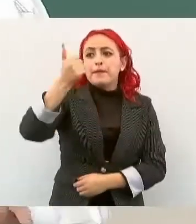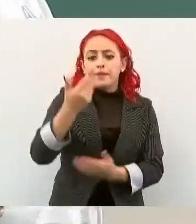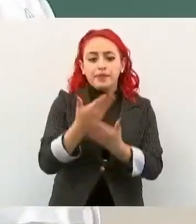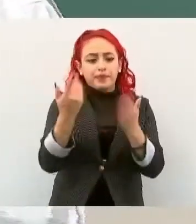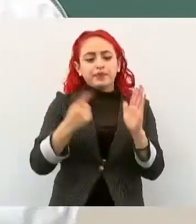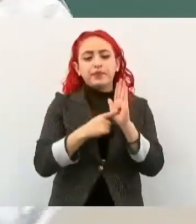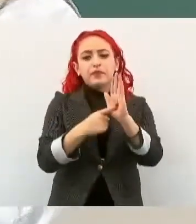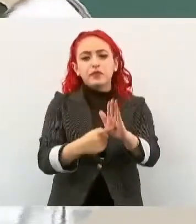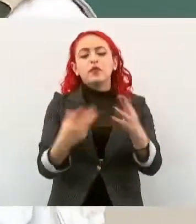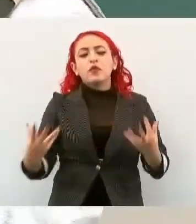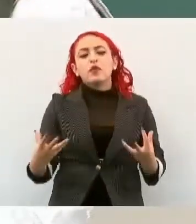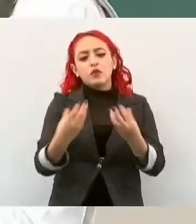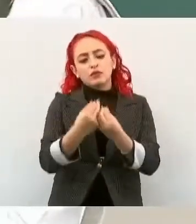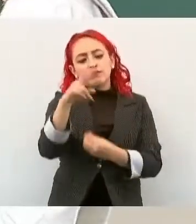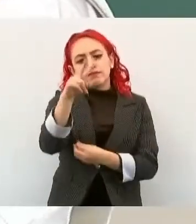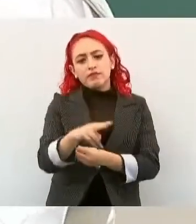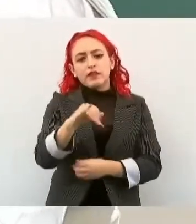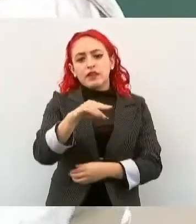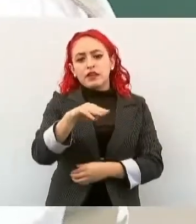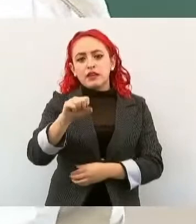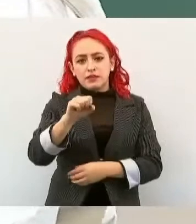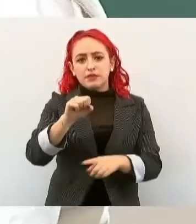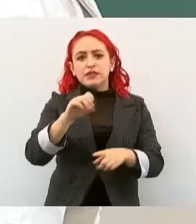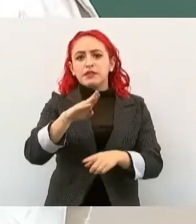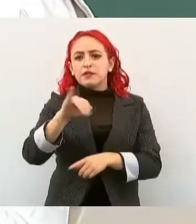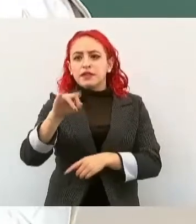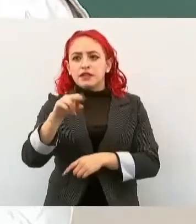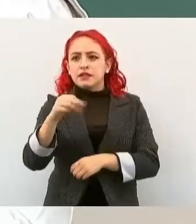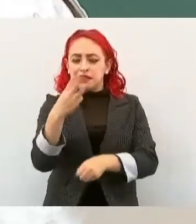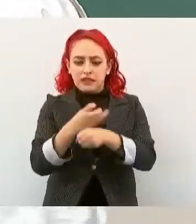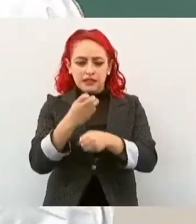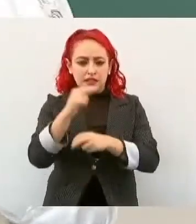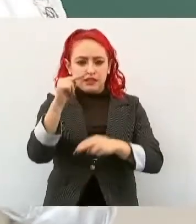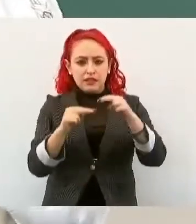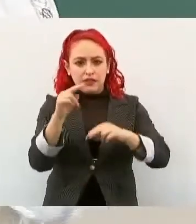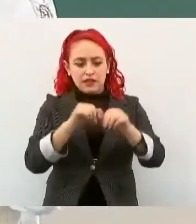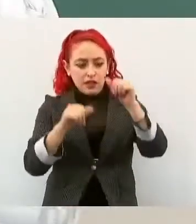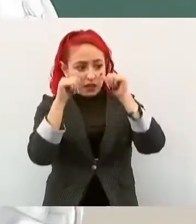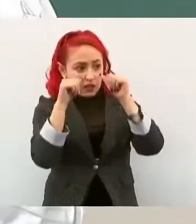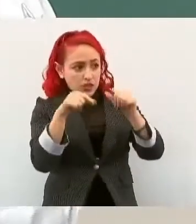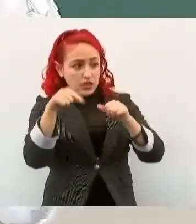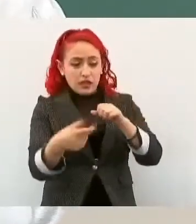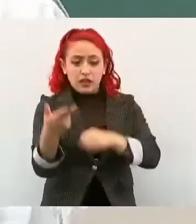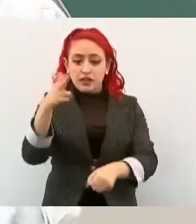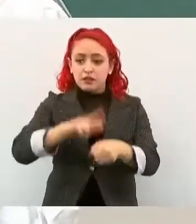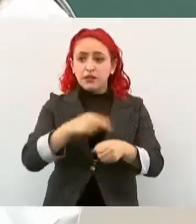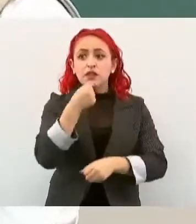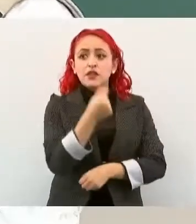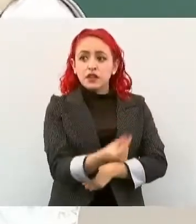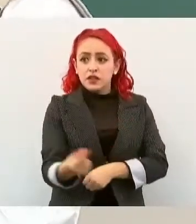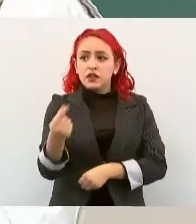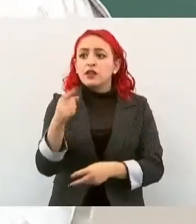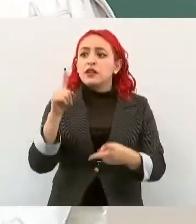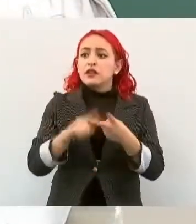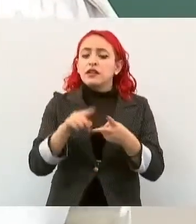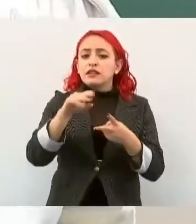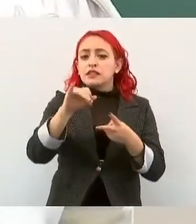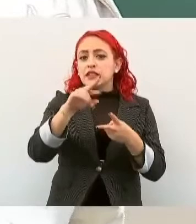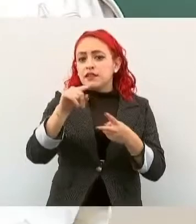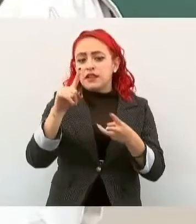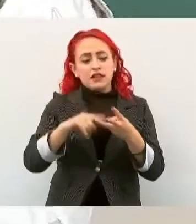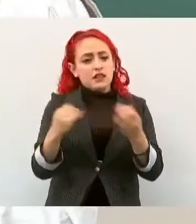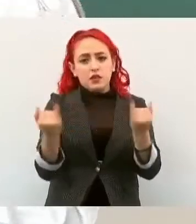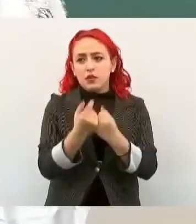demostrar juntos que también IMSS Bienestar es tercer nivel de atención. En este hospital, el civil y el materno